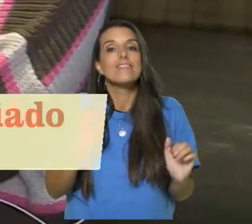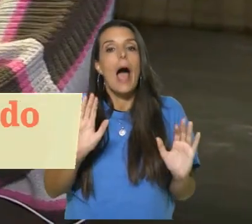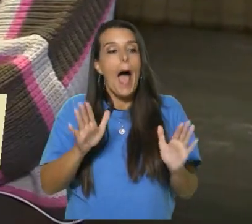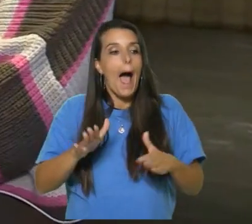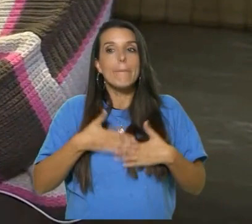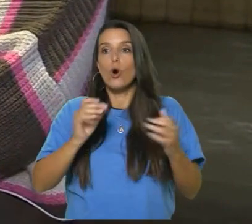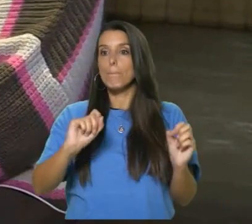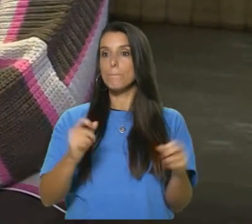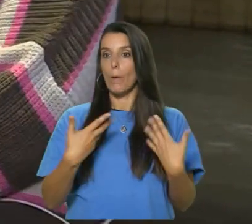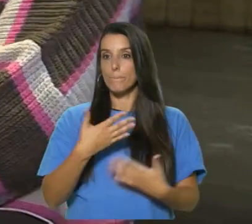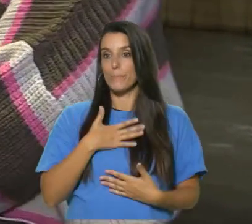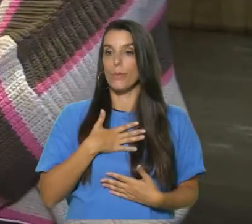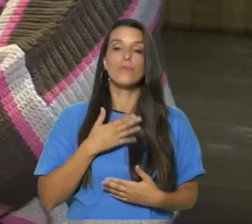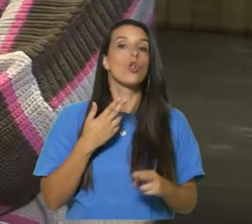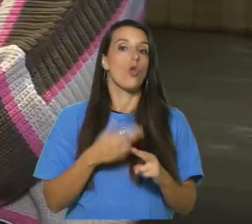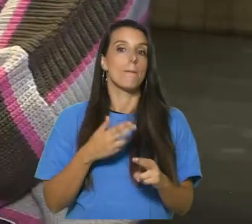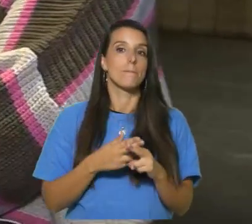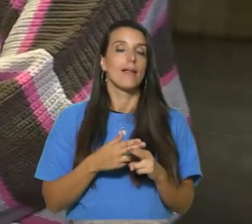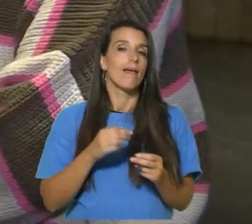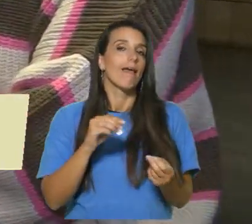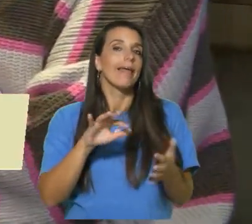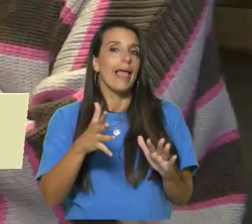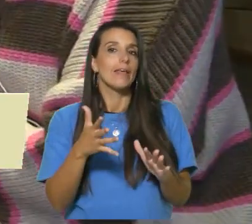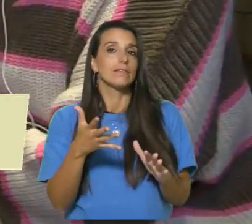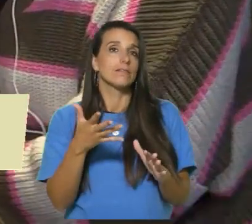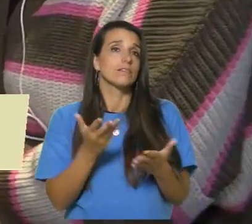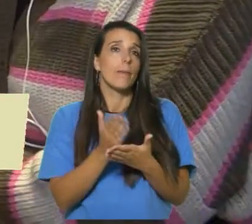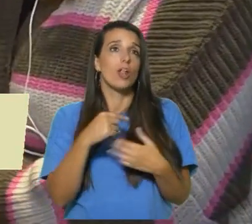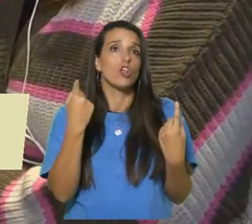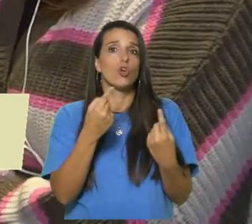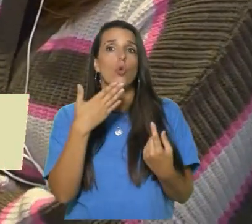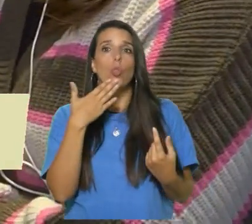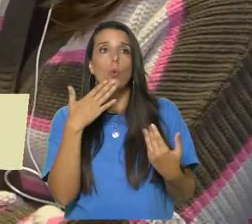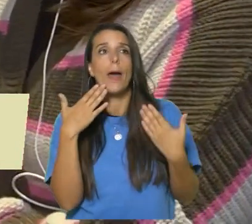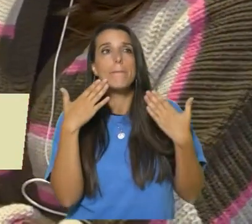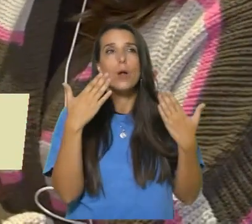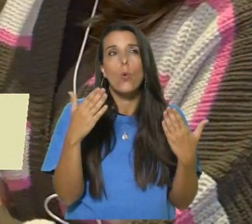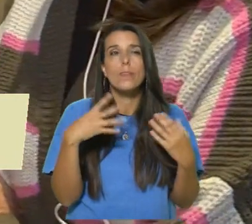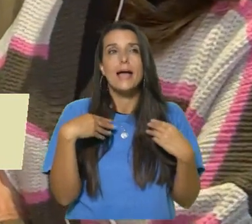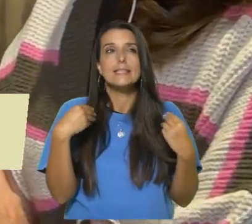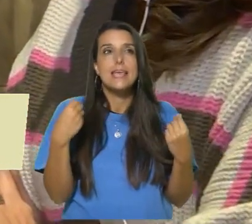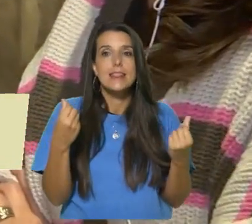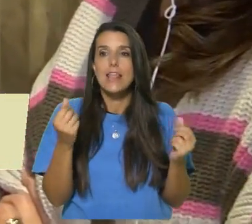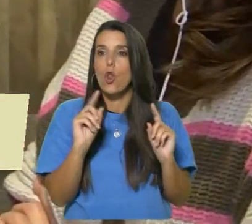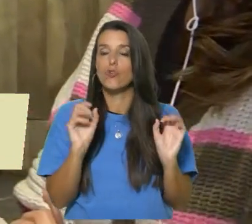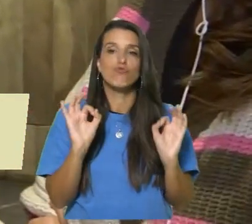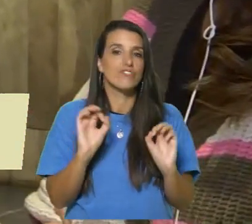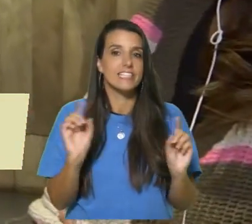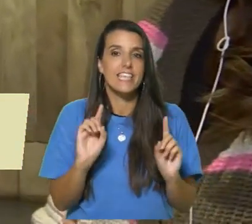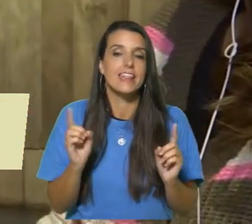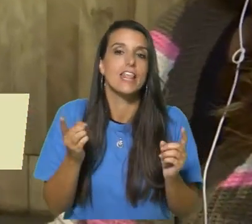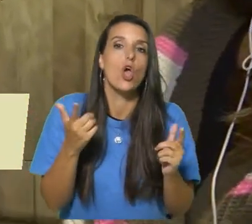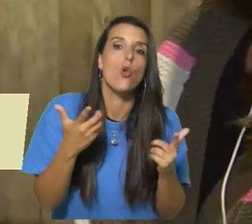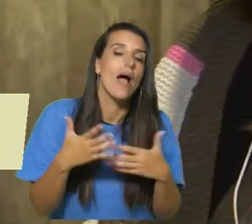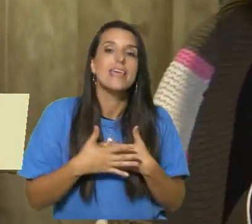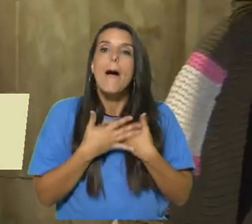eh va de Buscar respuestas a las preguntas que tenemos todos Cuando sentimos que no somos suficientes que no tenemos